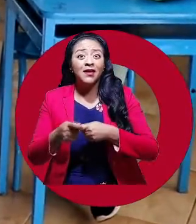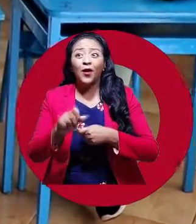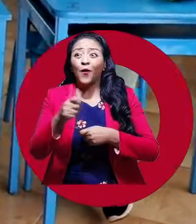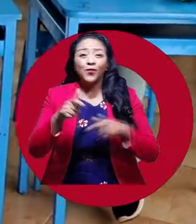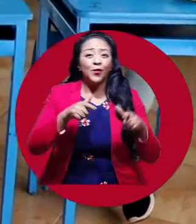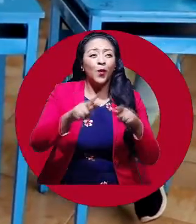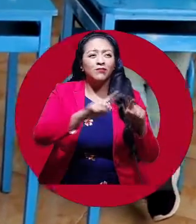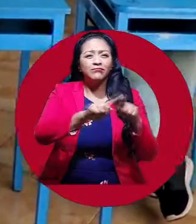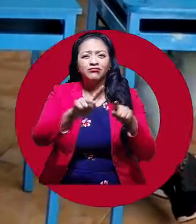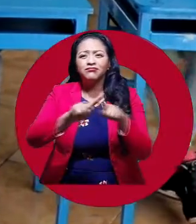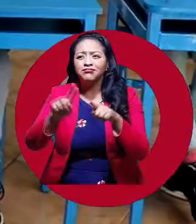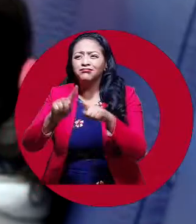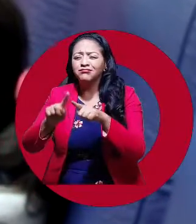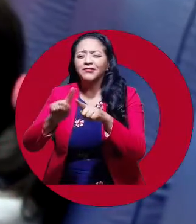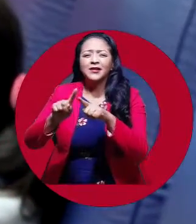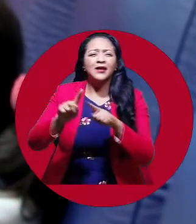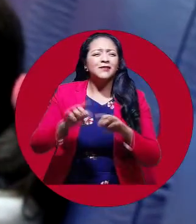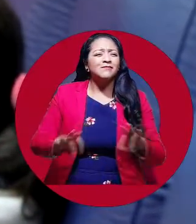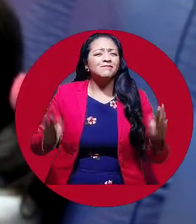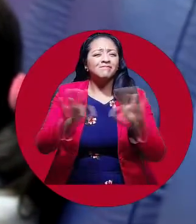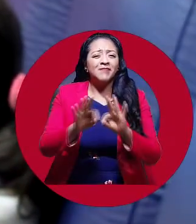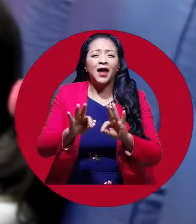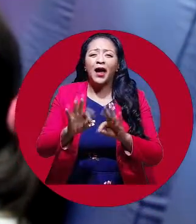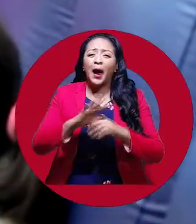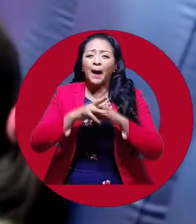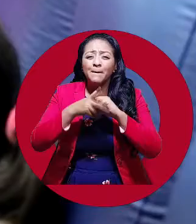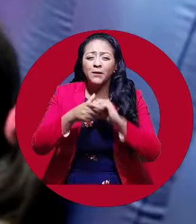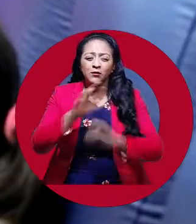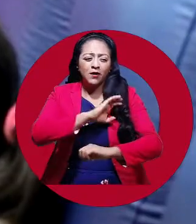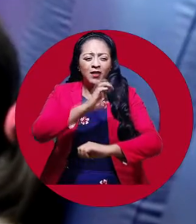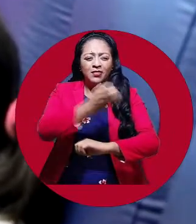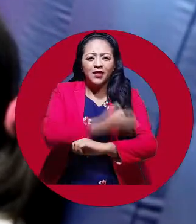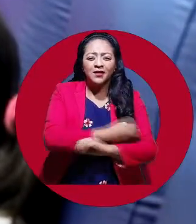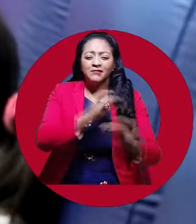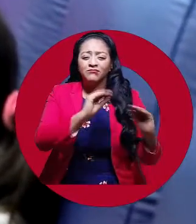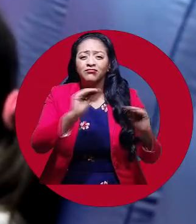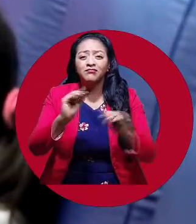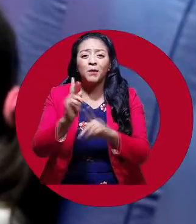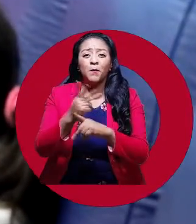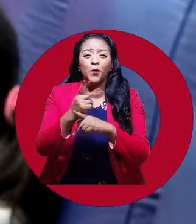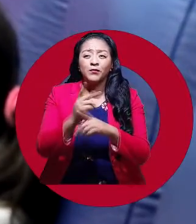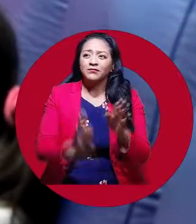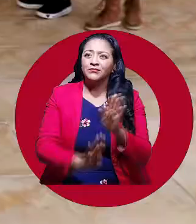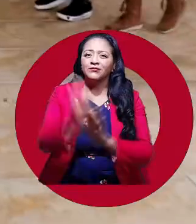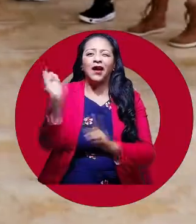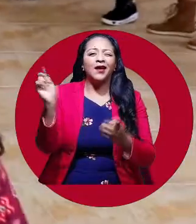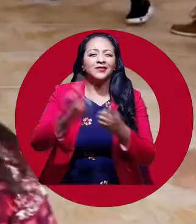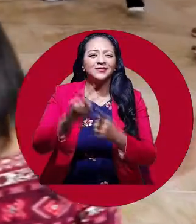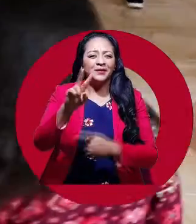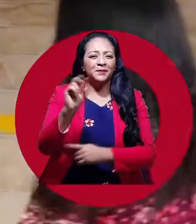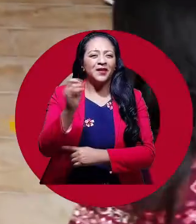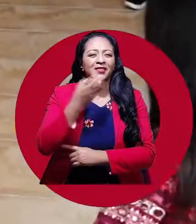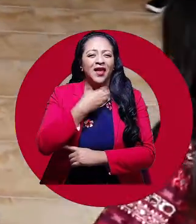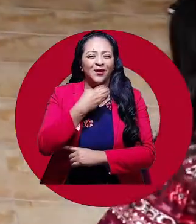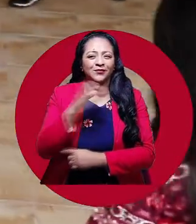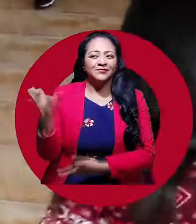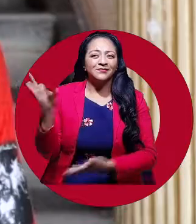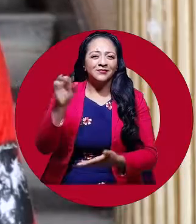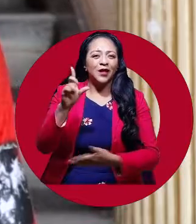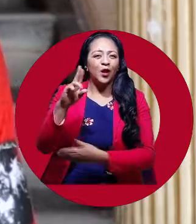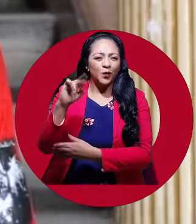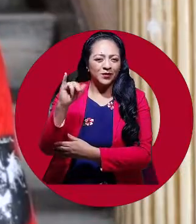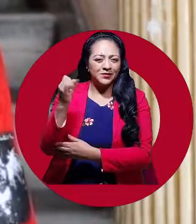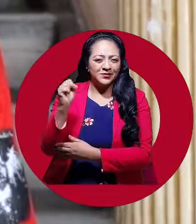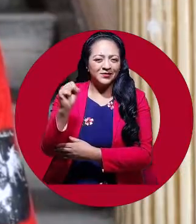en otros sectores del cantón para encaminarles a aprovechar su energía de manera productiva hasta el 20 de agosto. Luis